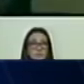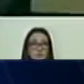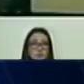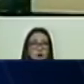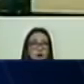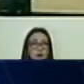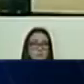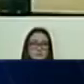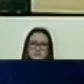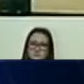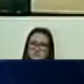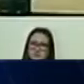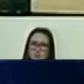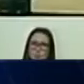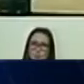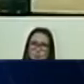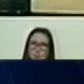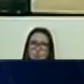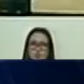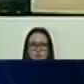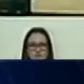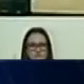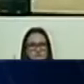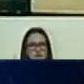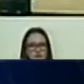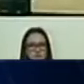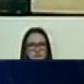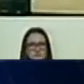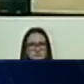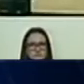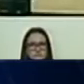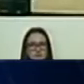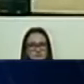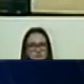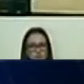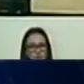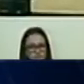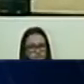y estoy seguro que va a ser una fiesta electoral, estoy más que seguro. Venezuela tiene la fortaleza